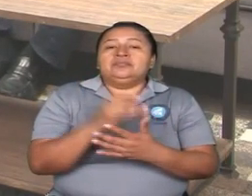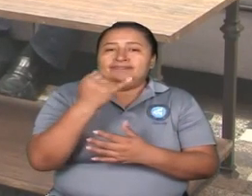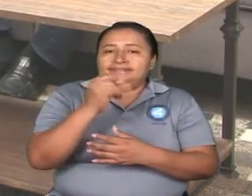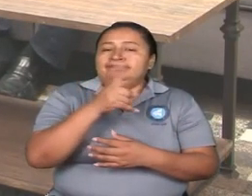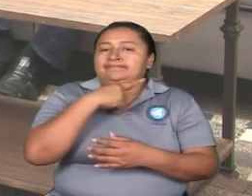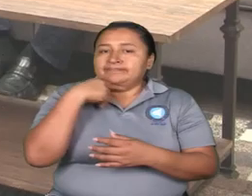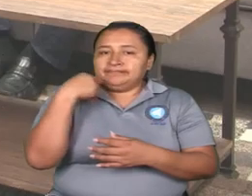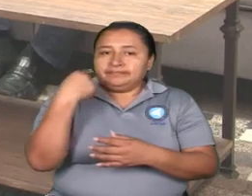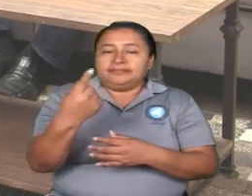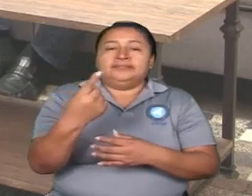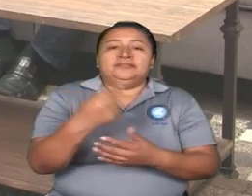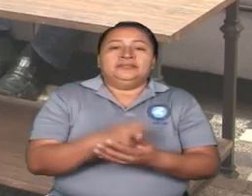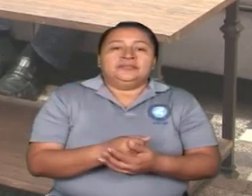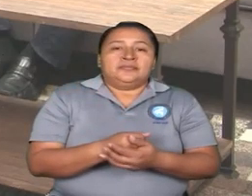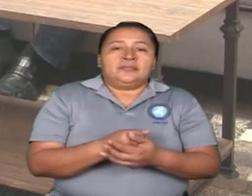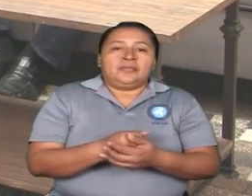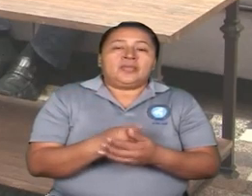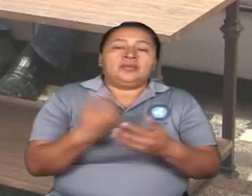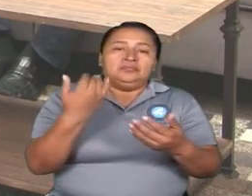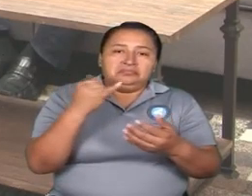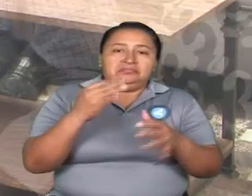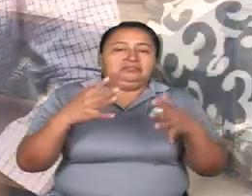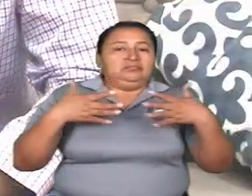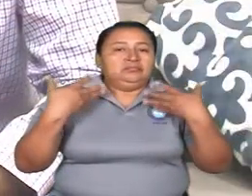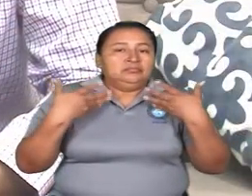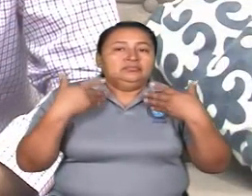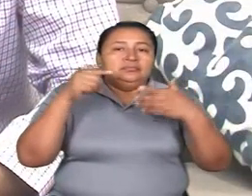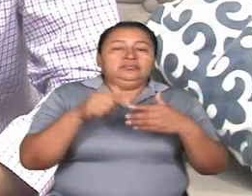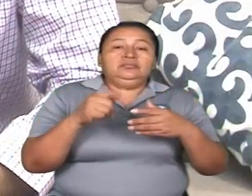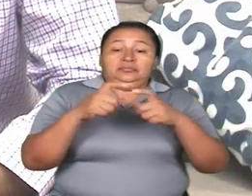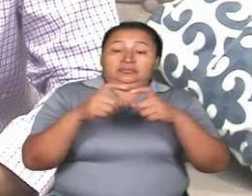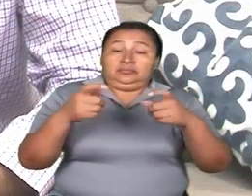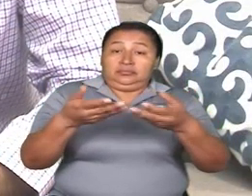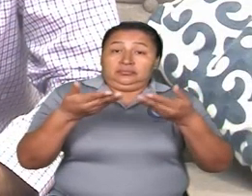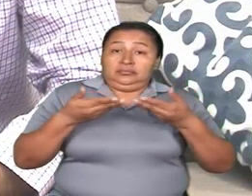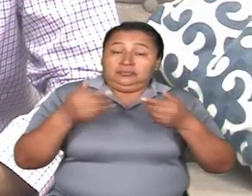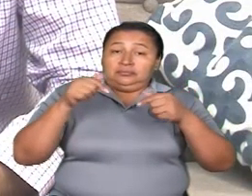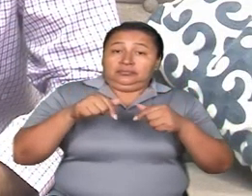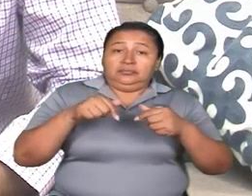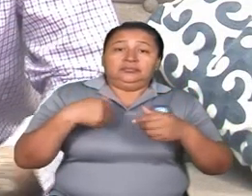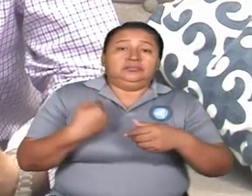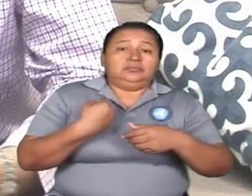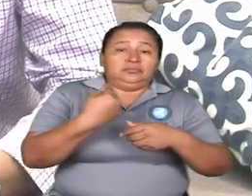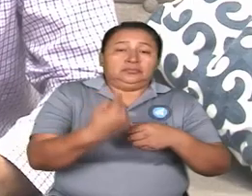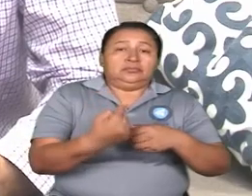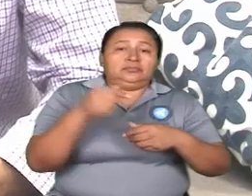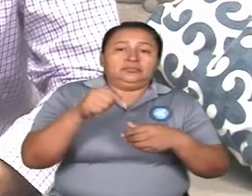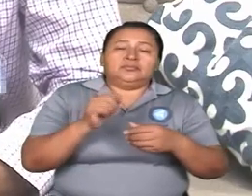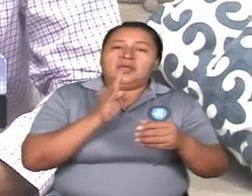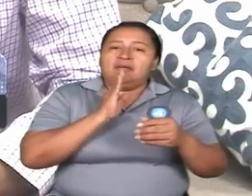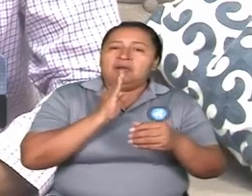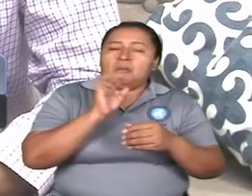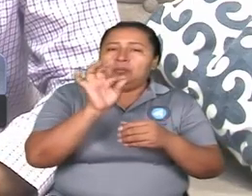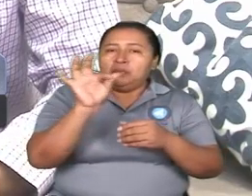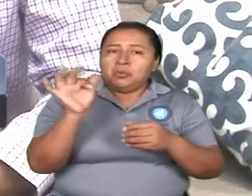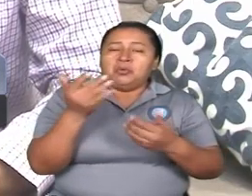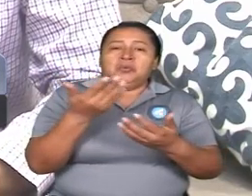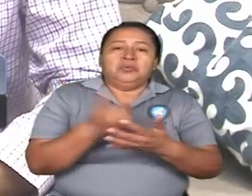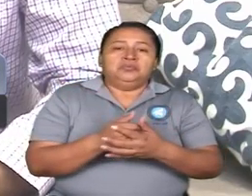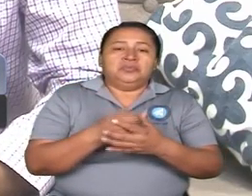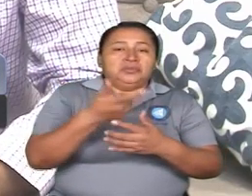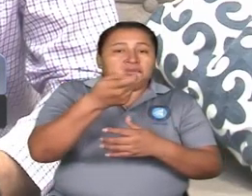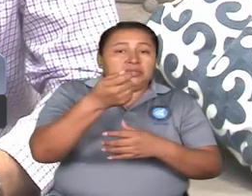efectivamente nos alegra esta invitación para que hablar un poco del